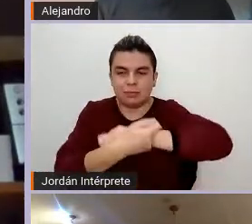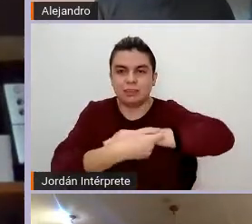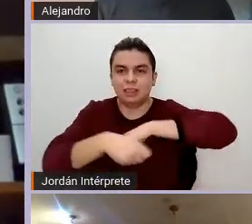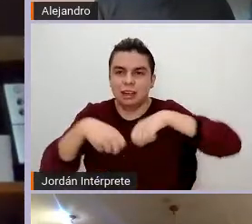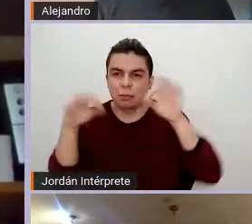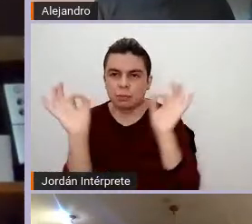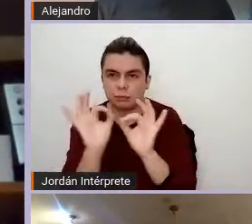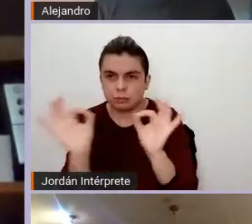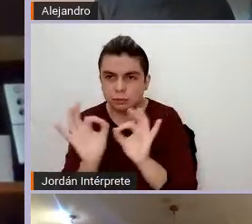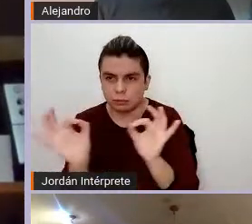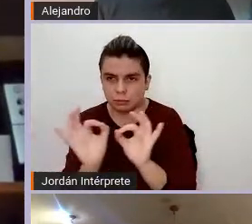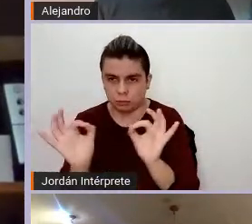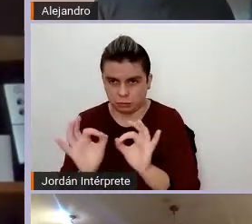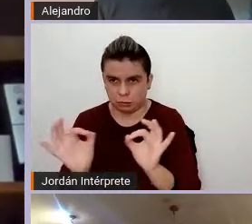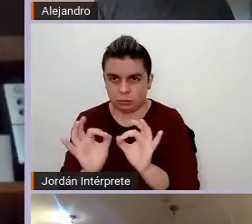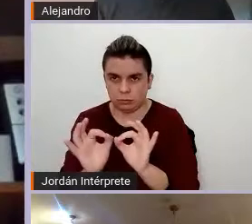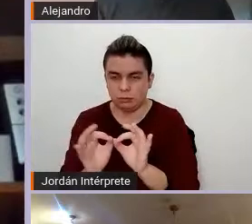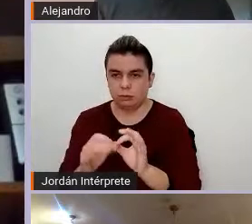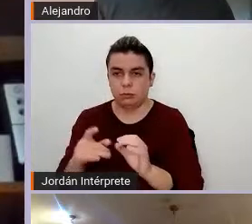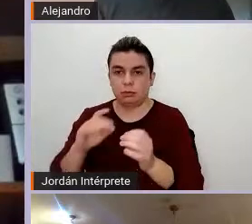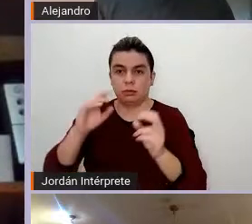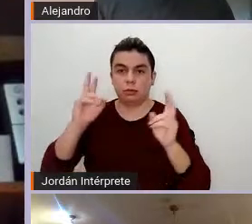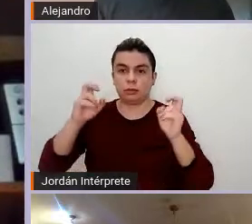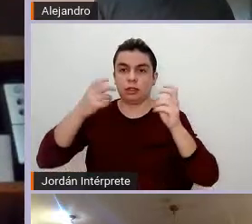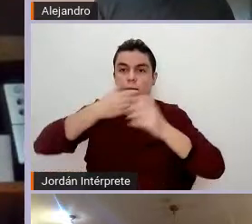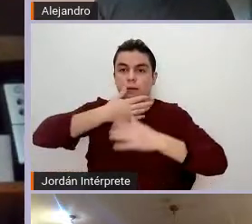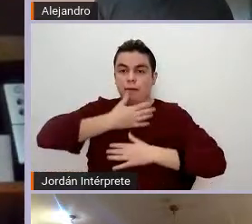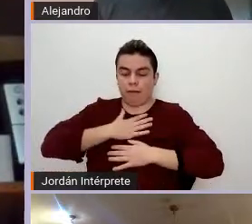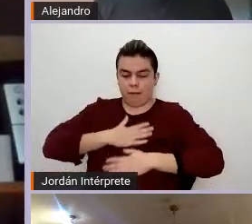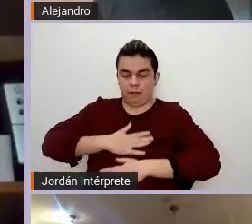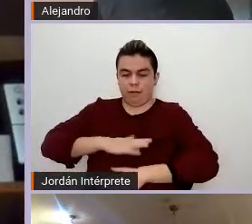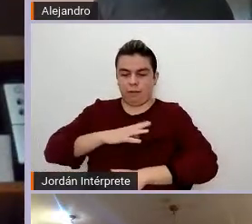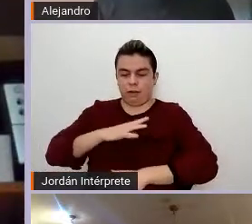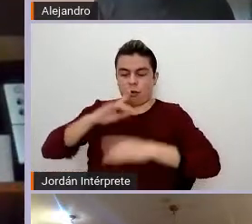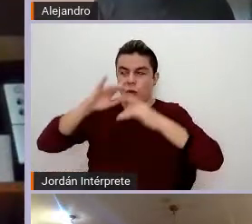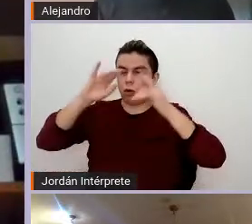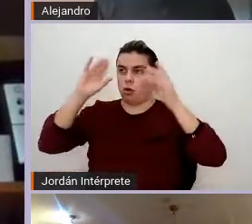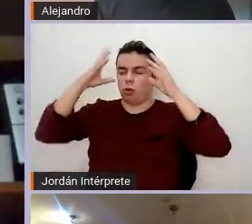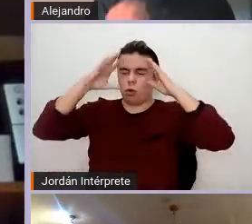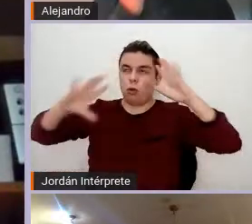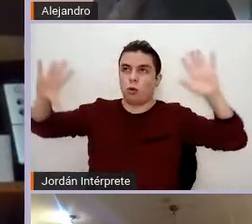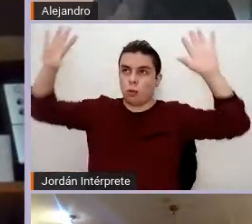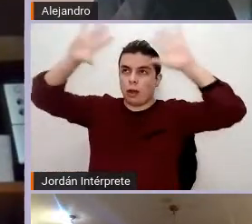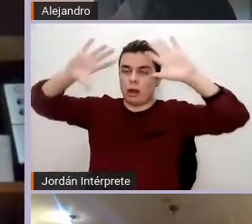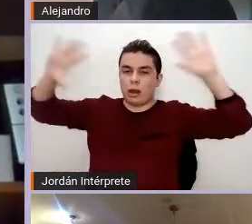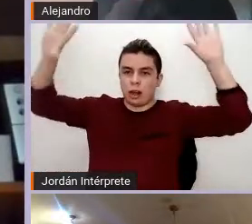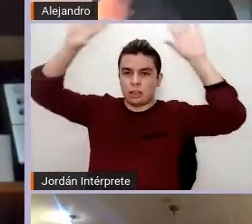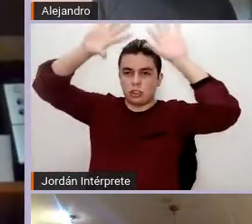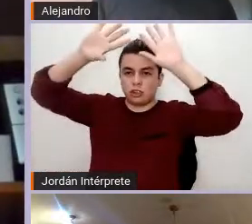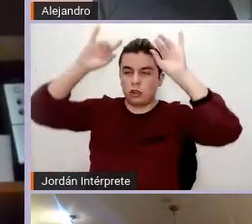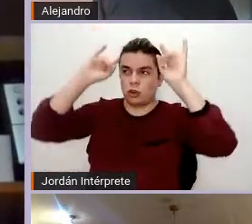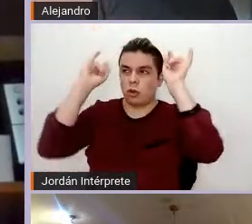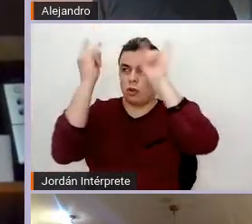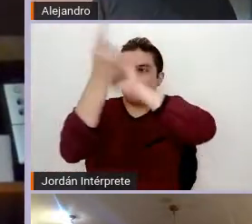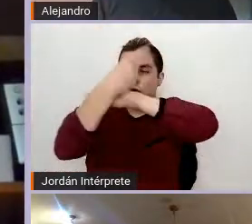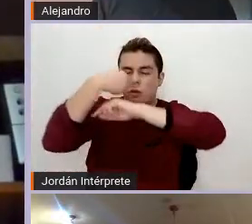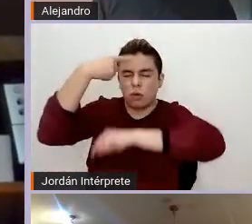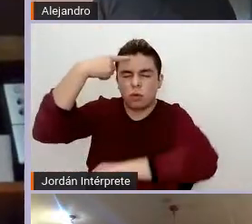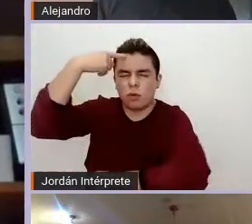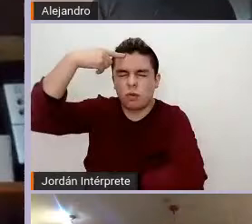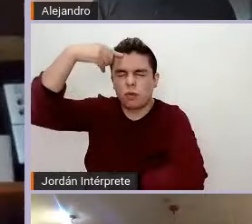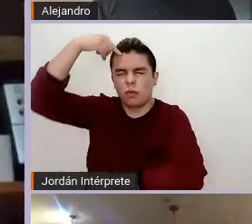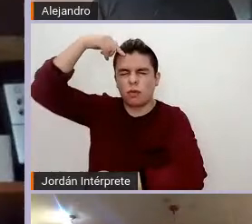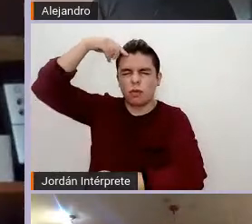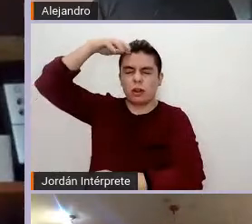Violeta. Es una propuesta robusta. Recuerdo que Cecilia utilizó específicamente esa palabra